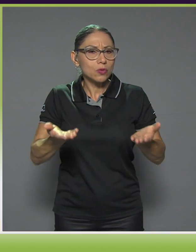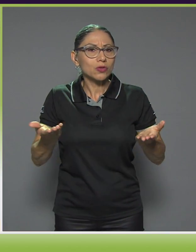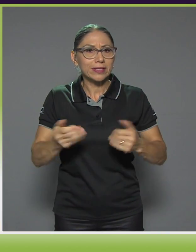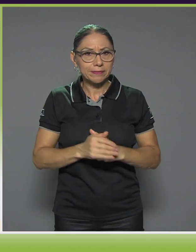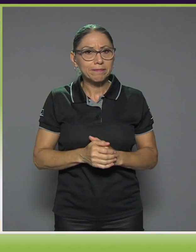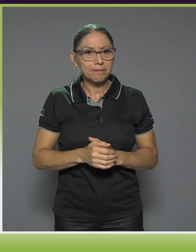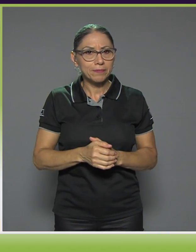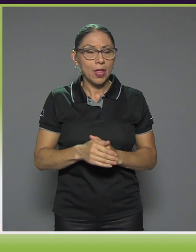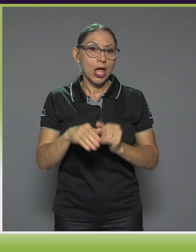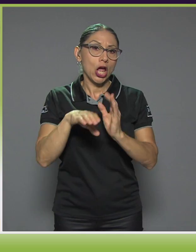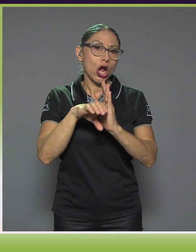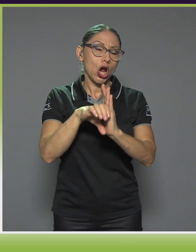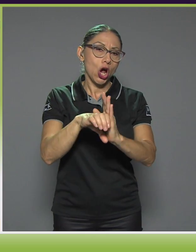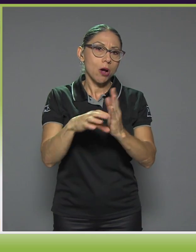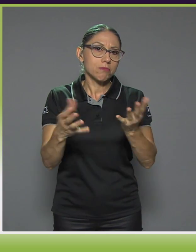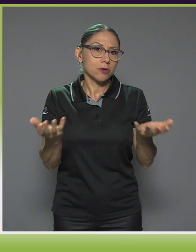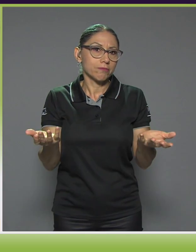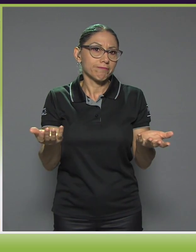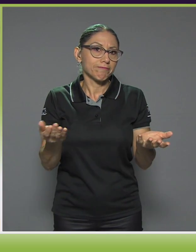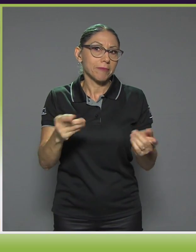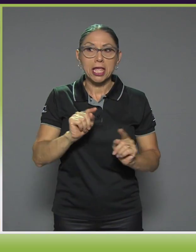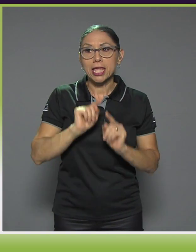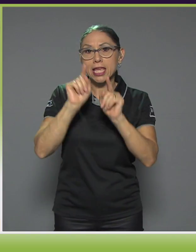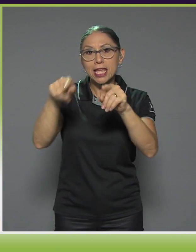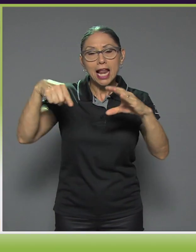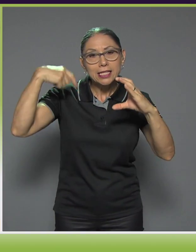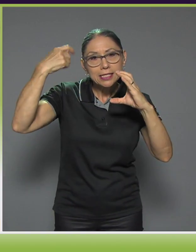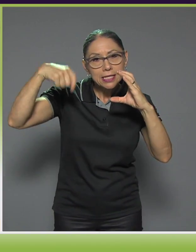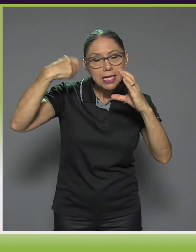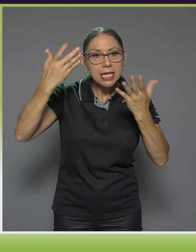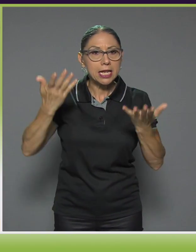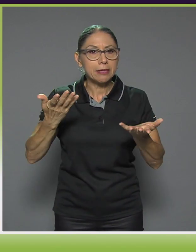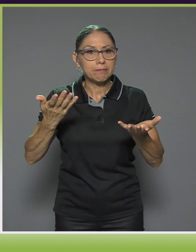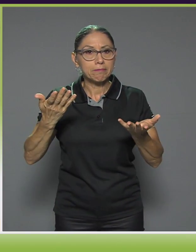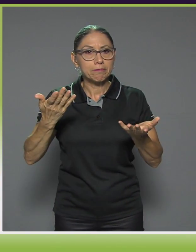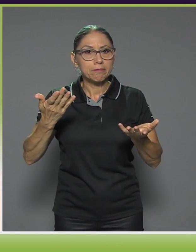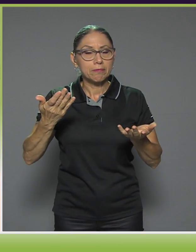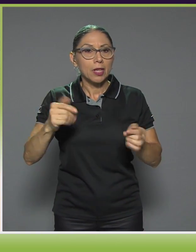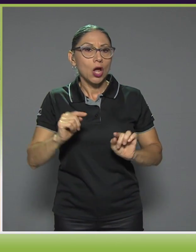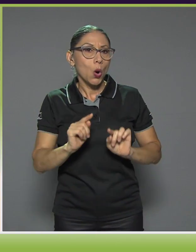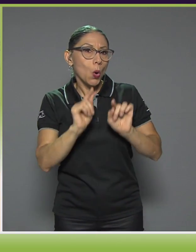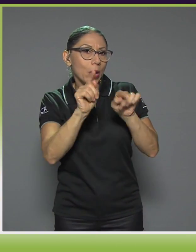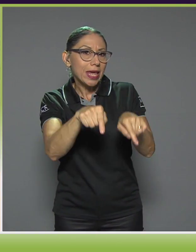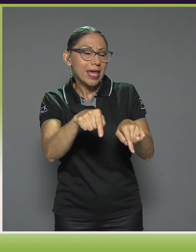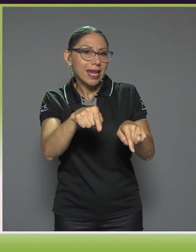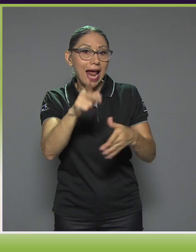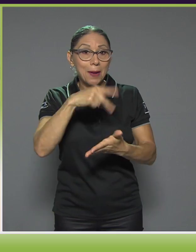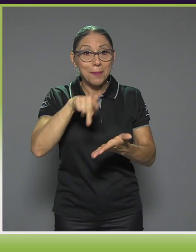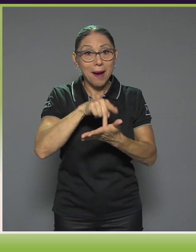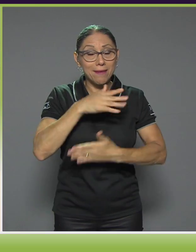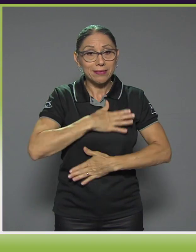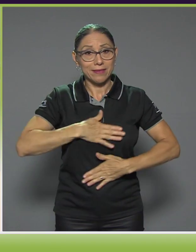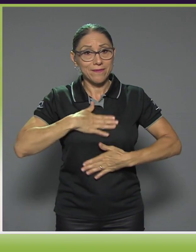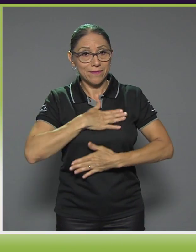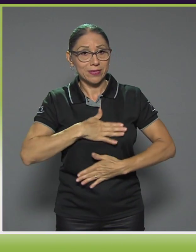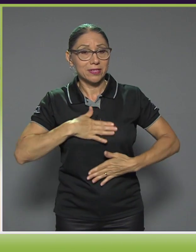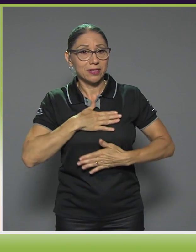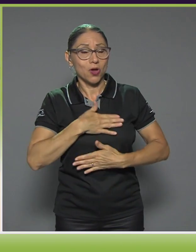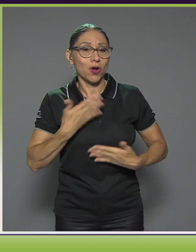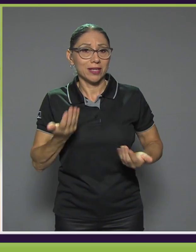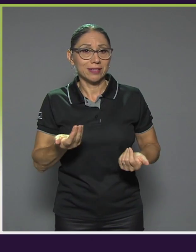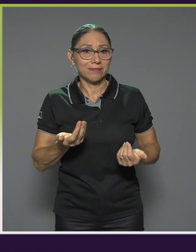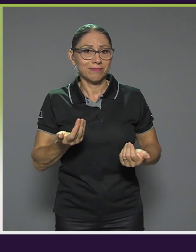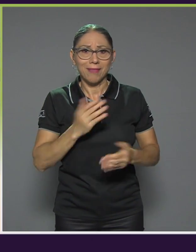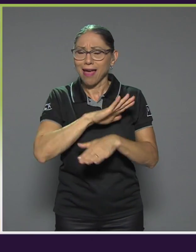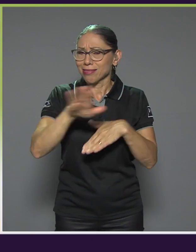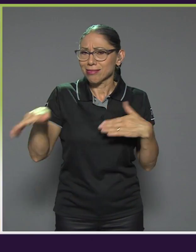como como ir al cine como llega al parque de diversiones a